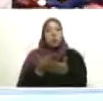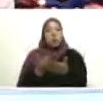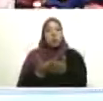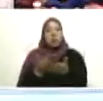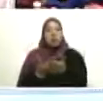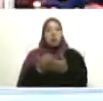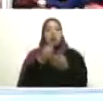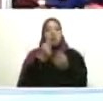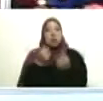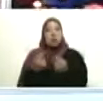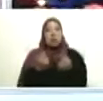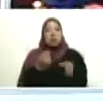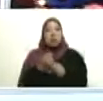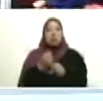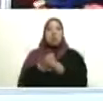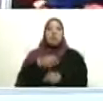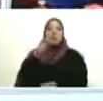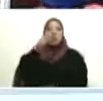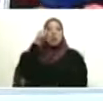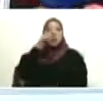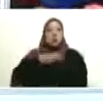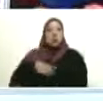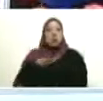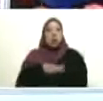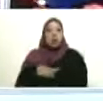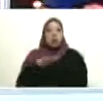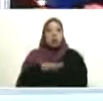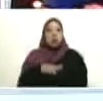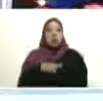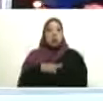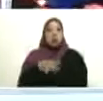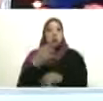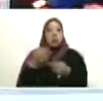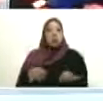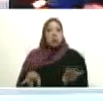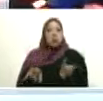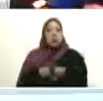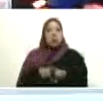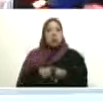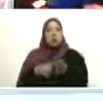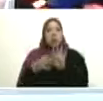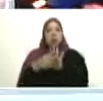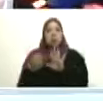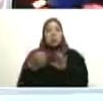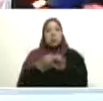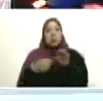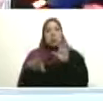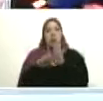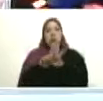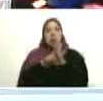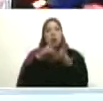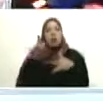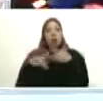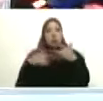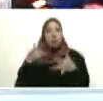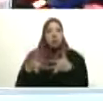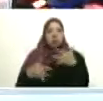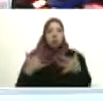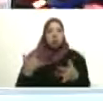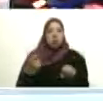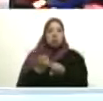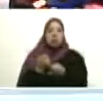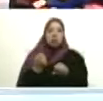los recursos necesarios y la estrategia y las líneas de acción